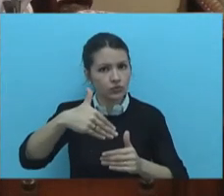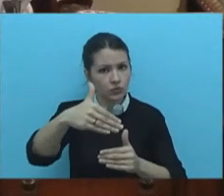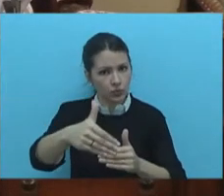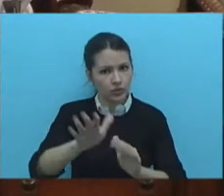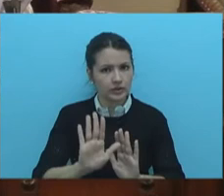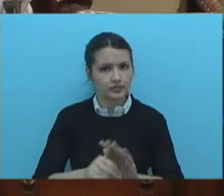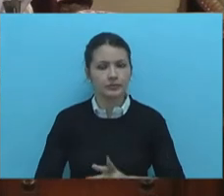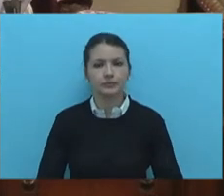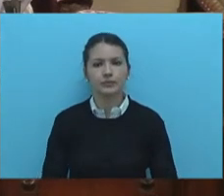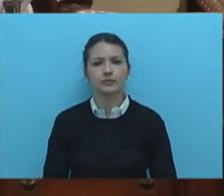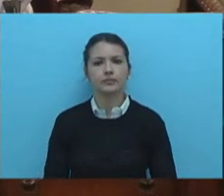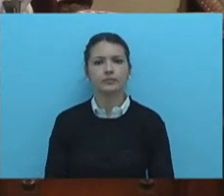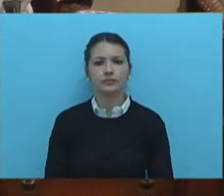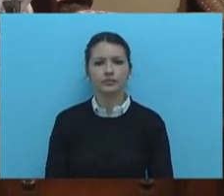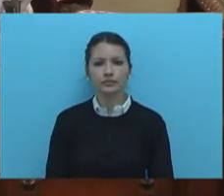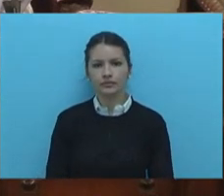Muy bien.